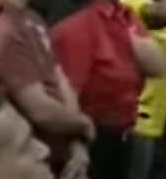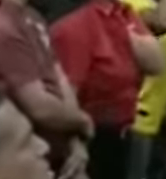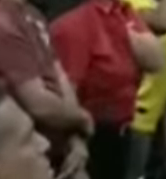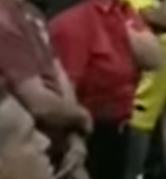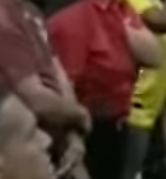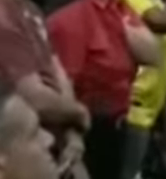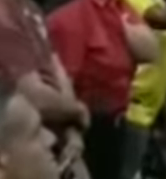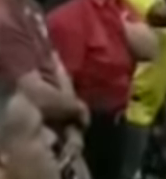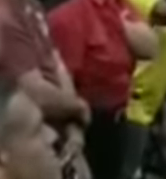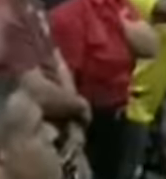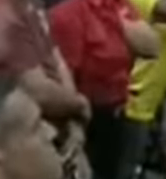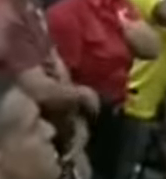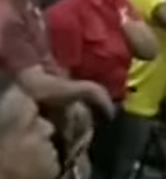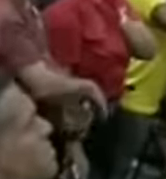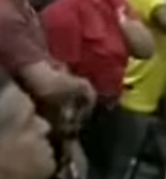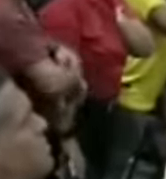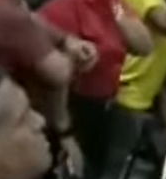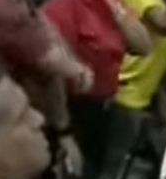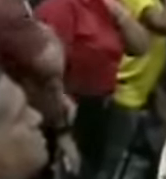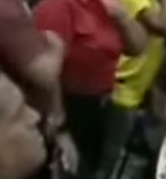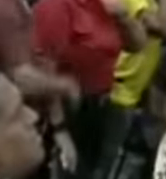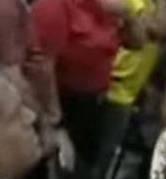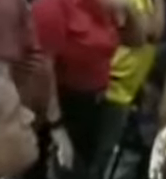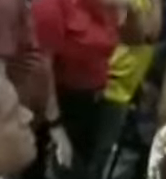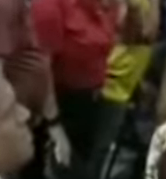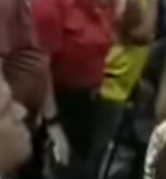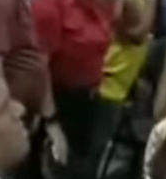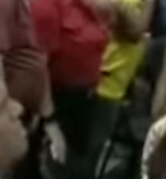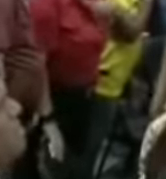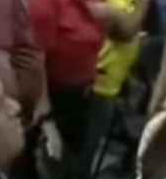alma como el alma primorosa del